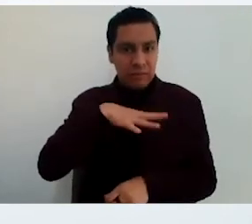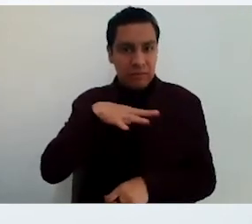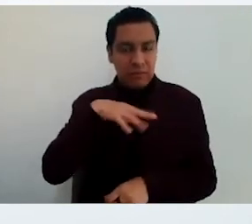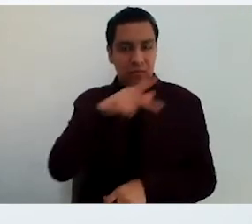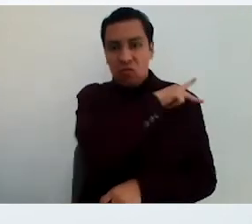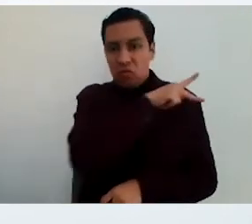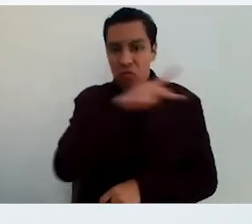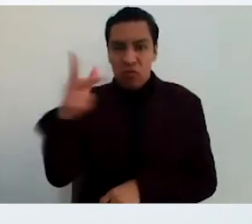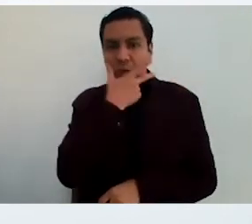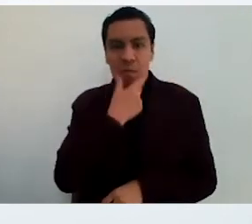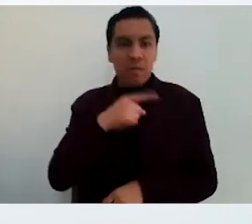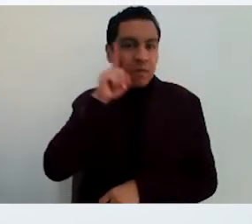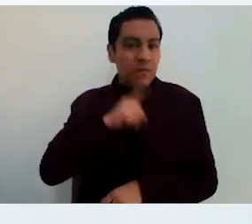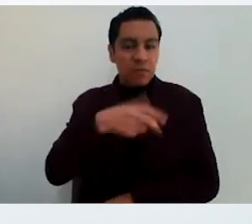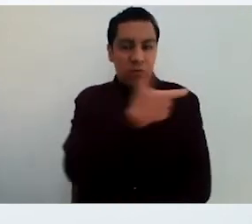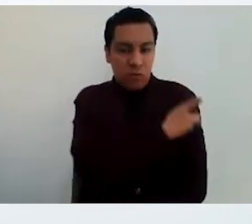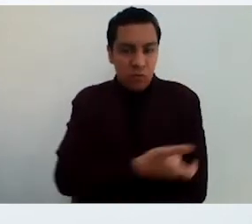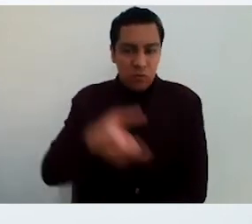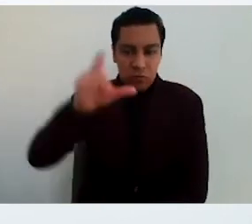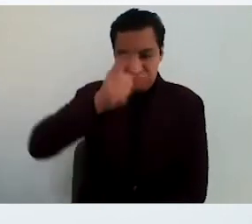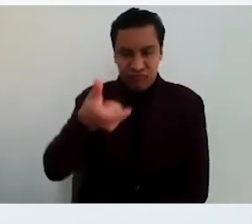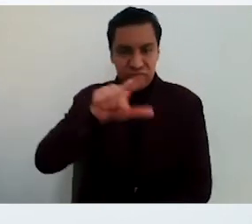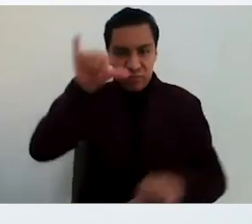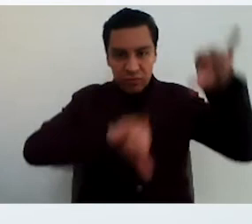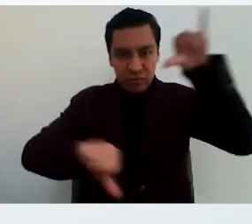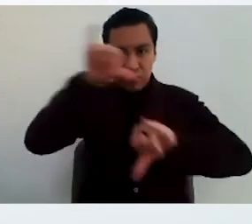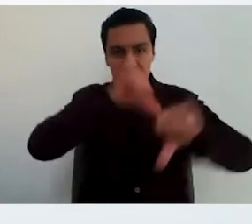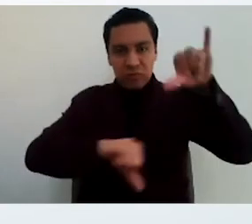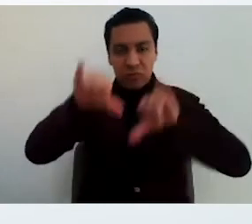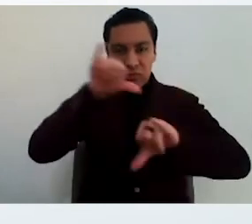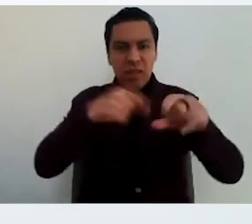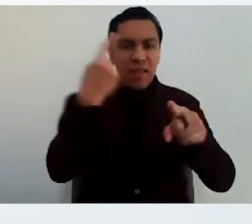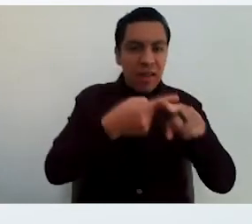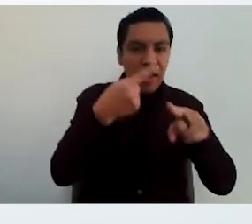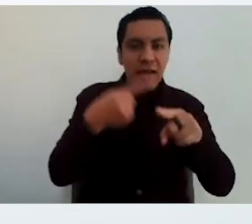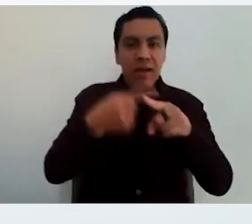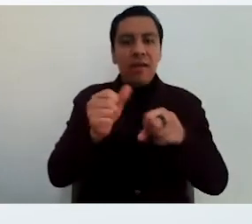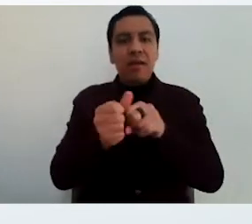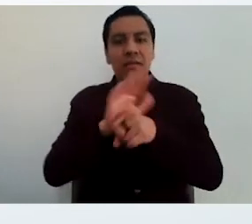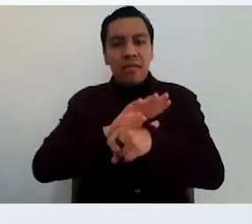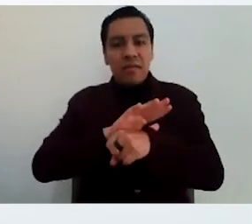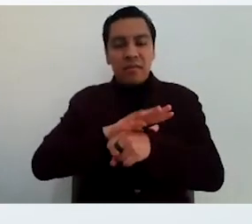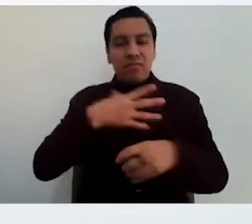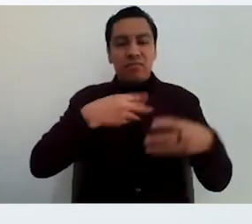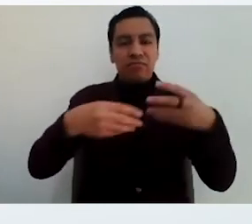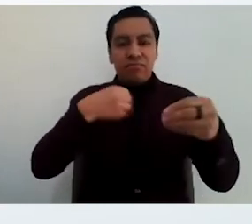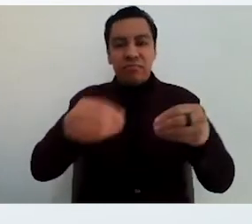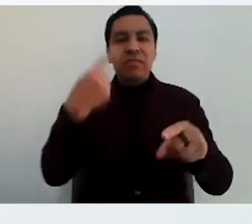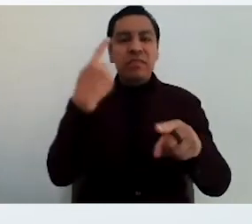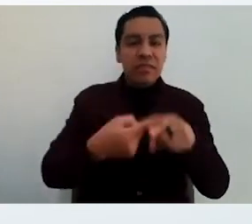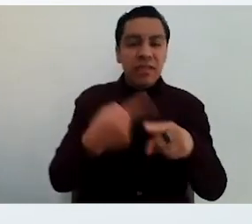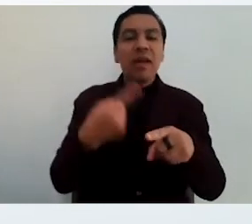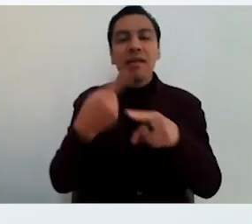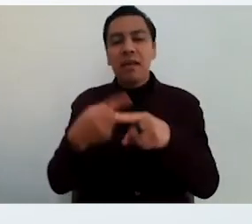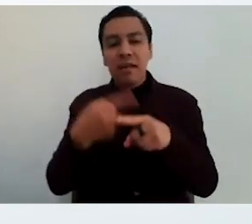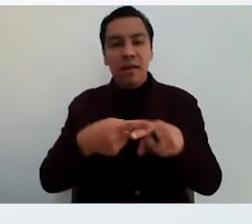habría una proporción importante de personas ya protegidas. Los resultados decepcionaron a todo mundo. El